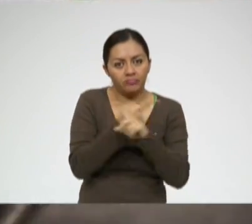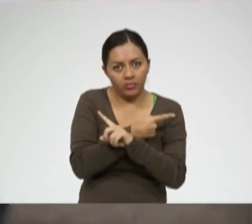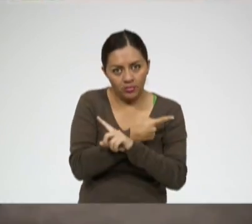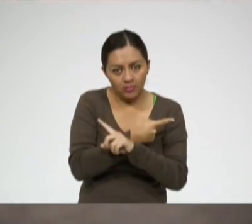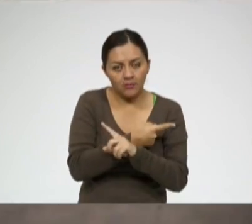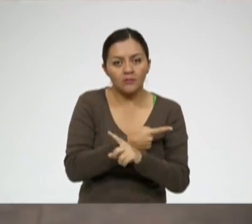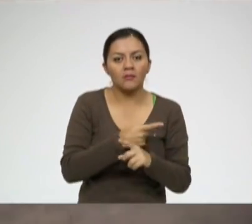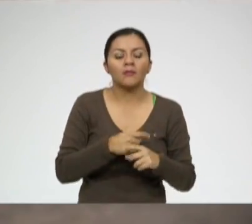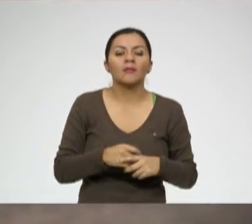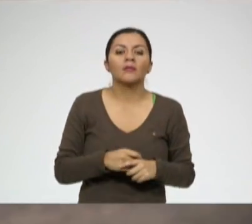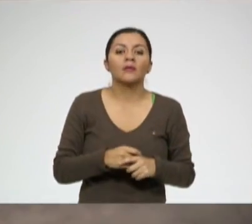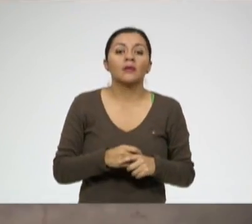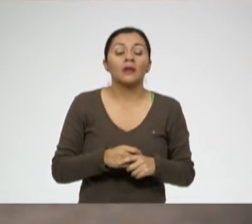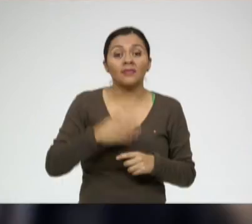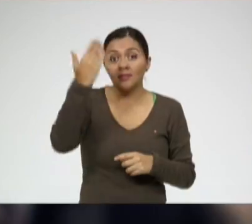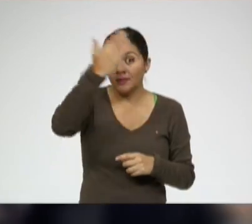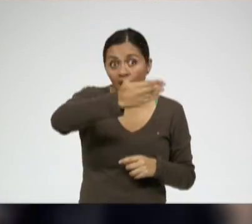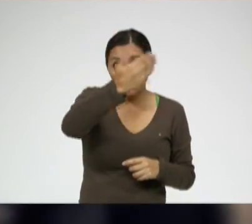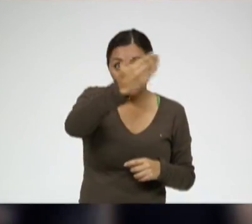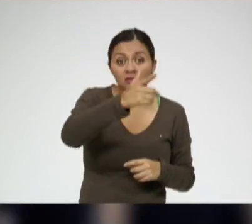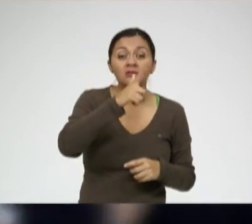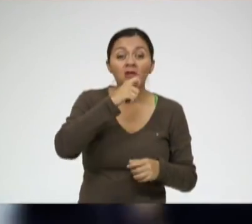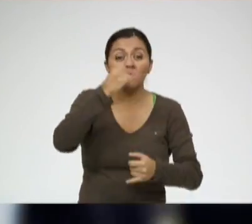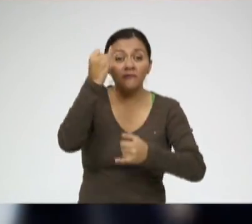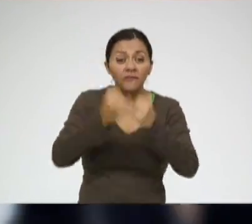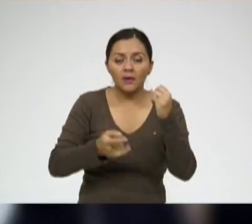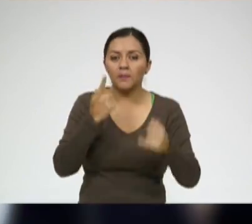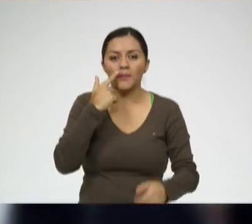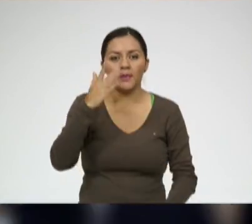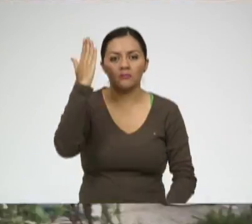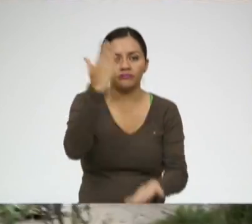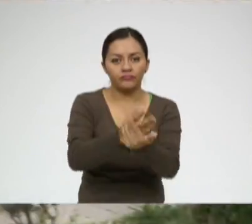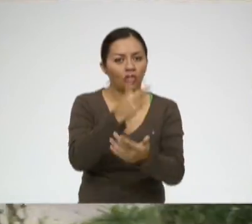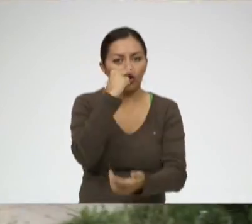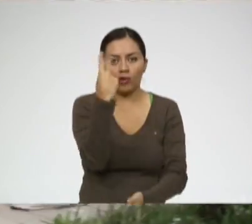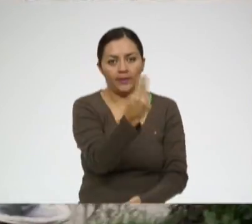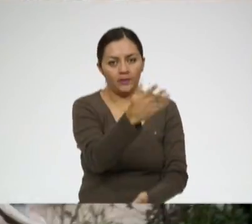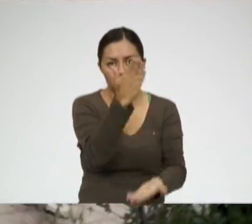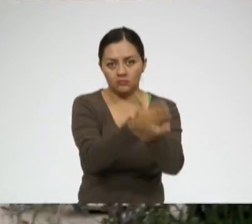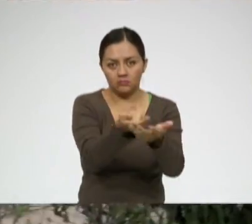final de lo que viene en la pantalla lo tienen los padres en la casa.